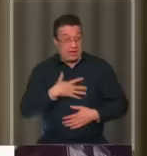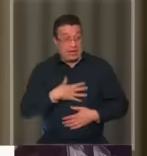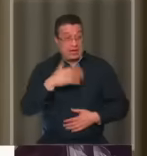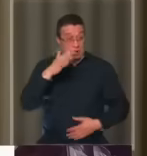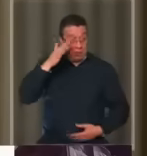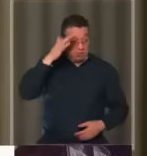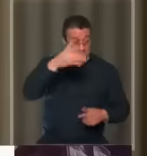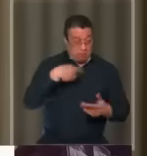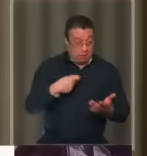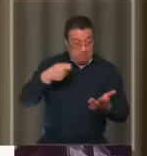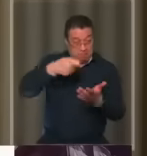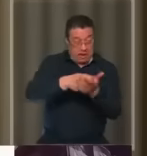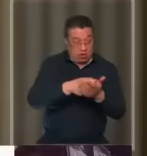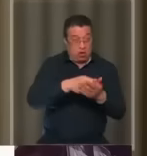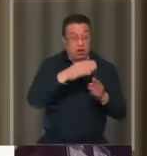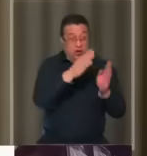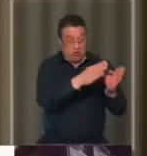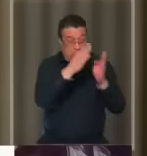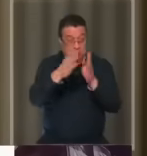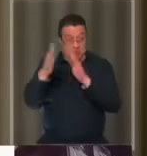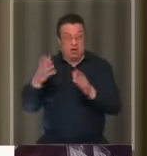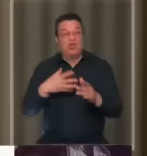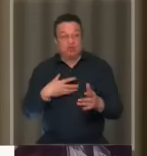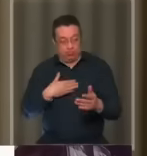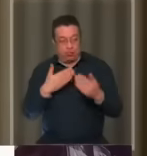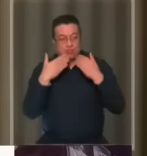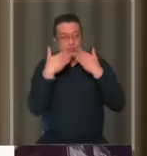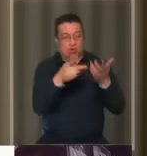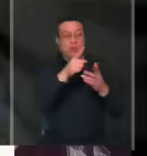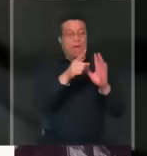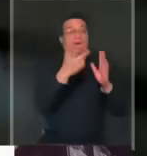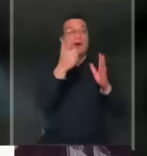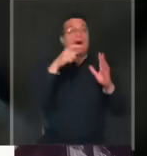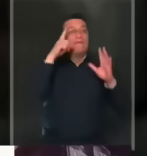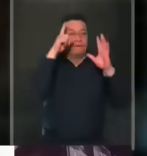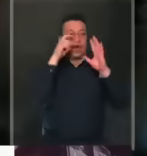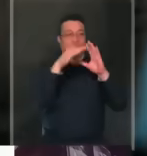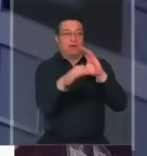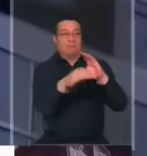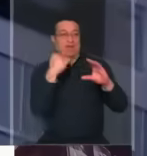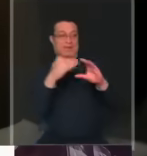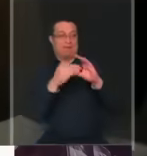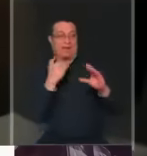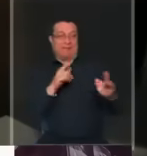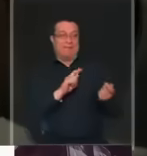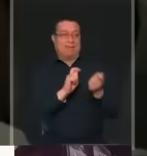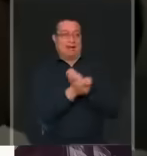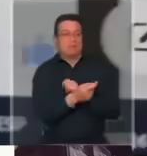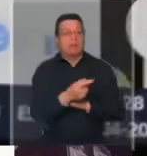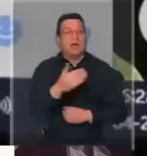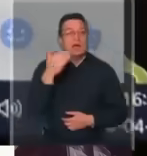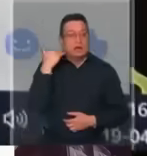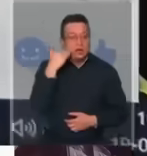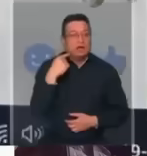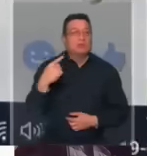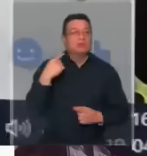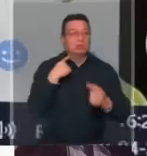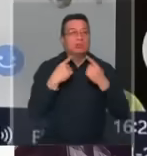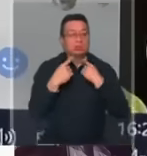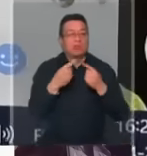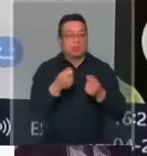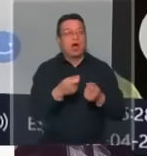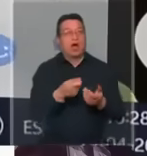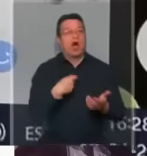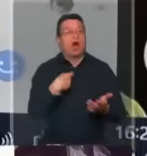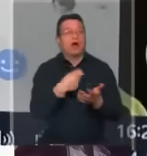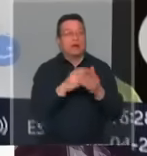esta espada, pasar etapa, te doy esto si tú me mandas una imagen. ¿A qué se exponen niñas y niños a cambio de recompensas para